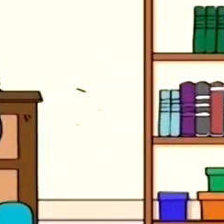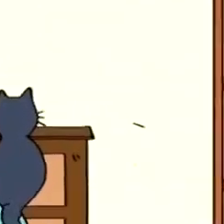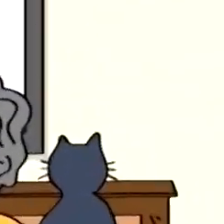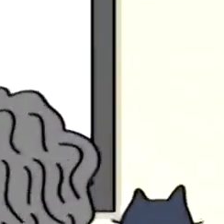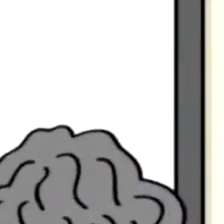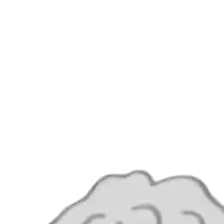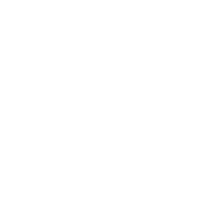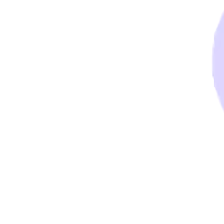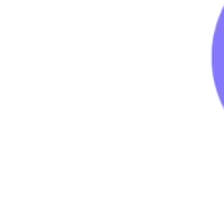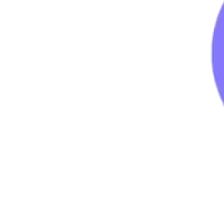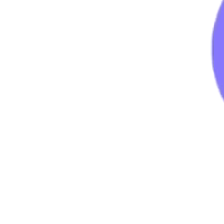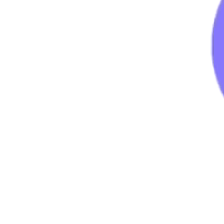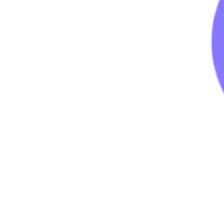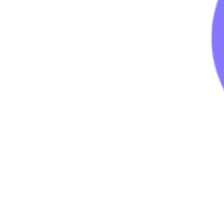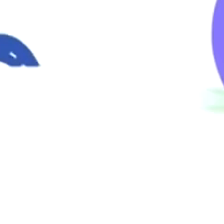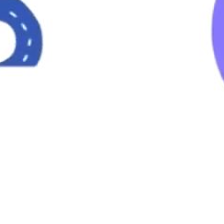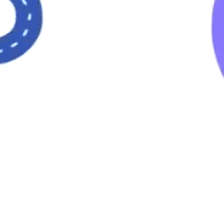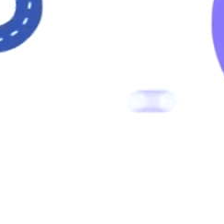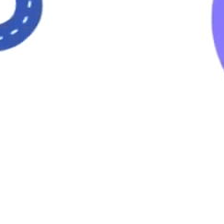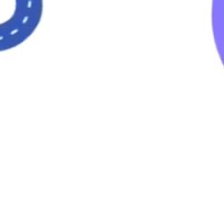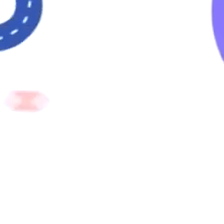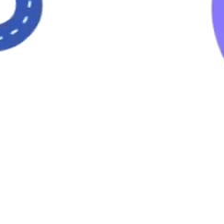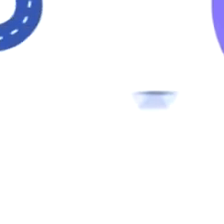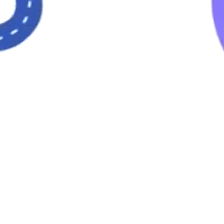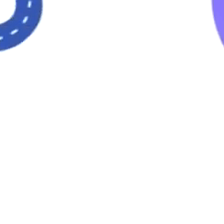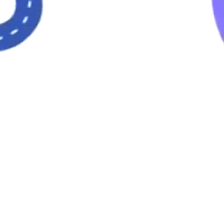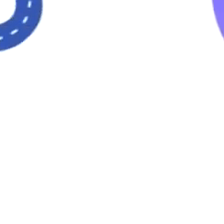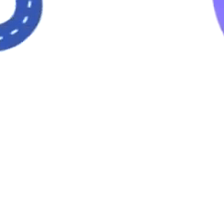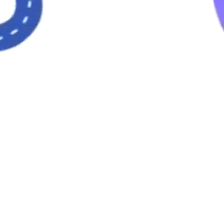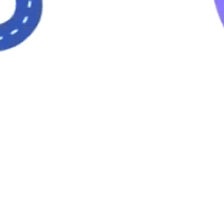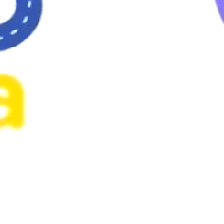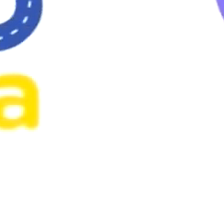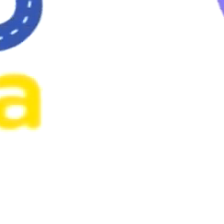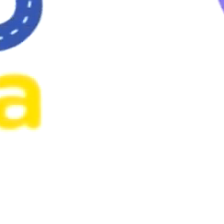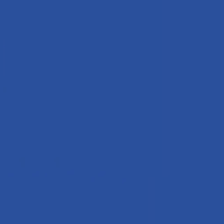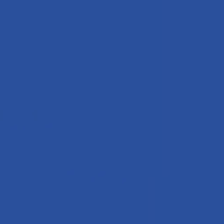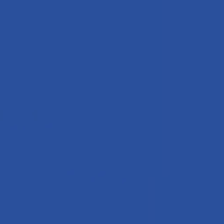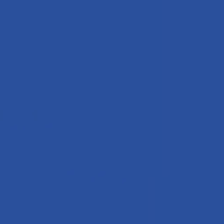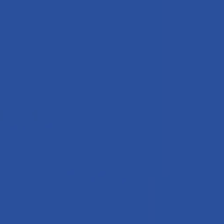Aprendo en Casa, una iniciativa del Ministerio de Educación.